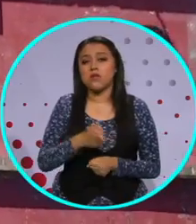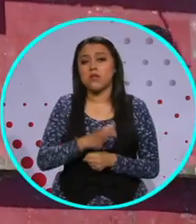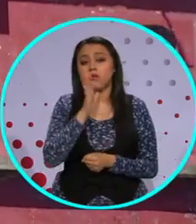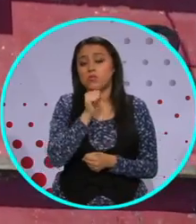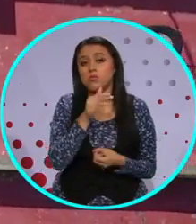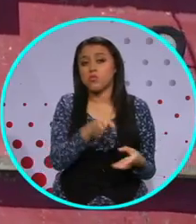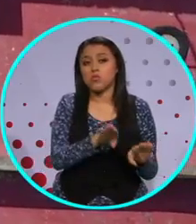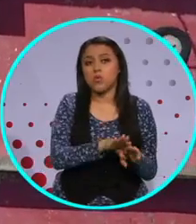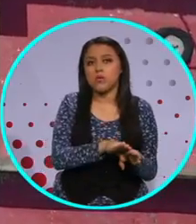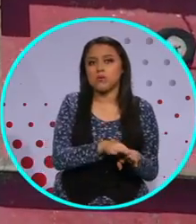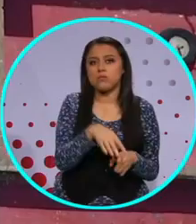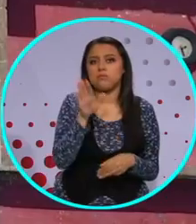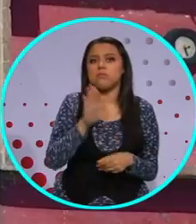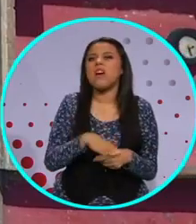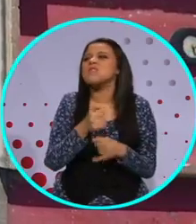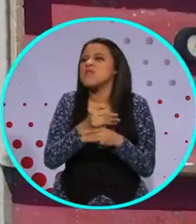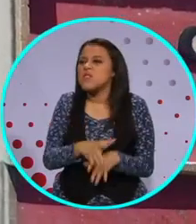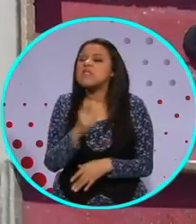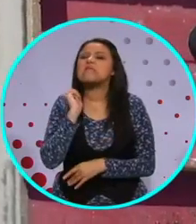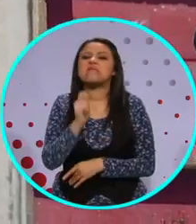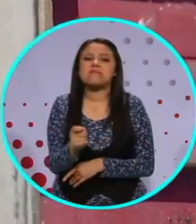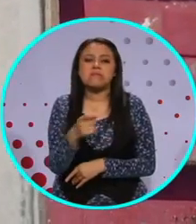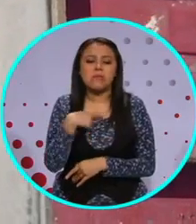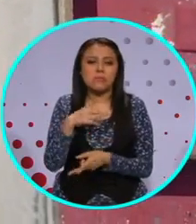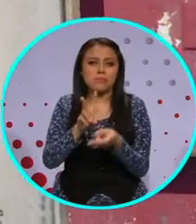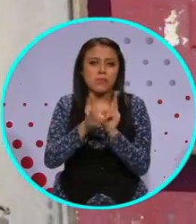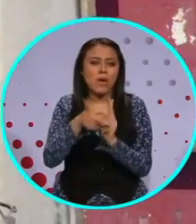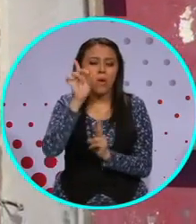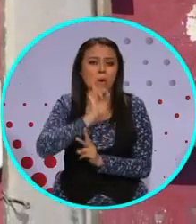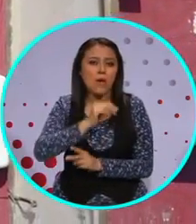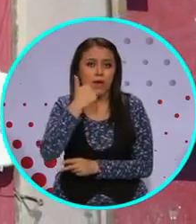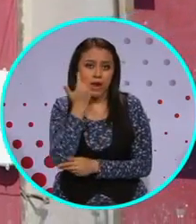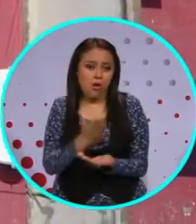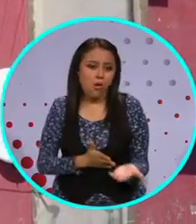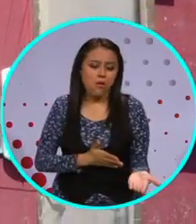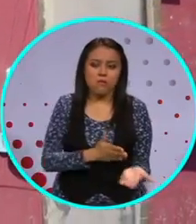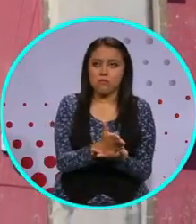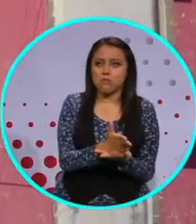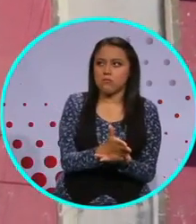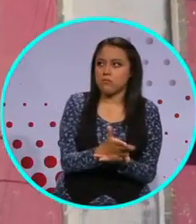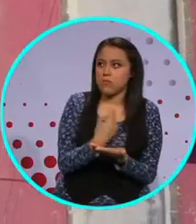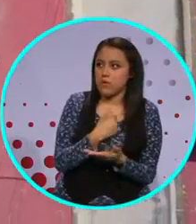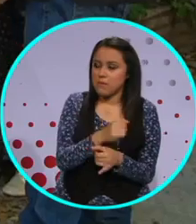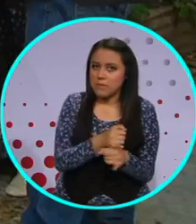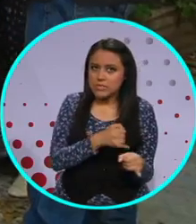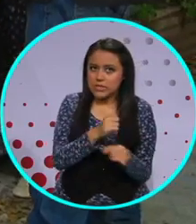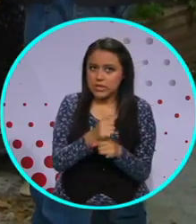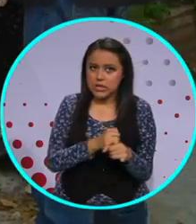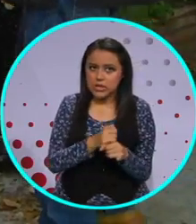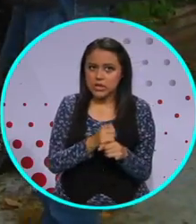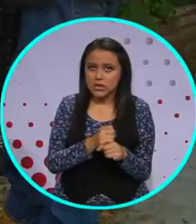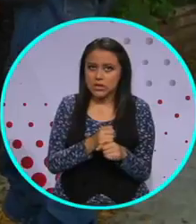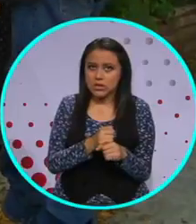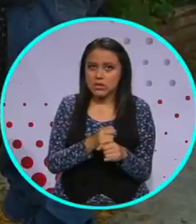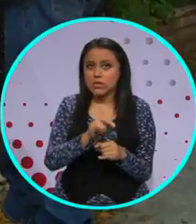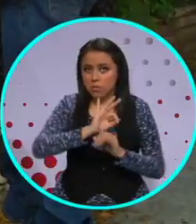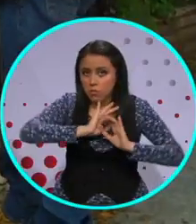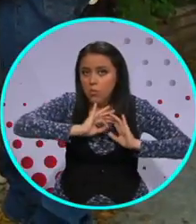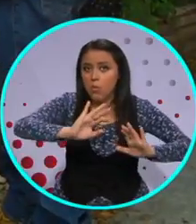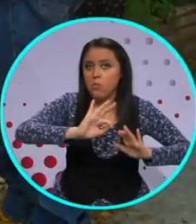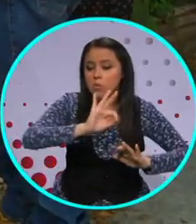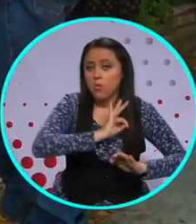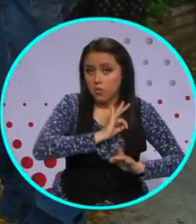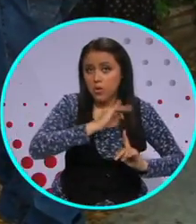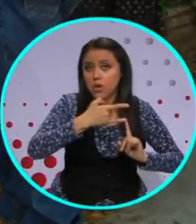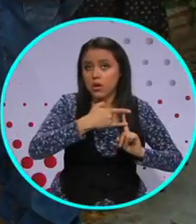en un afán de tener más información la vecina que ya que yo me metiera a la casa investigar busca la puerta está